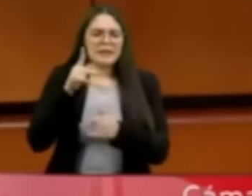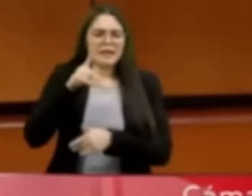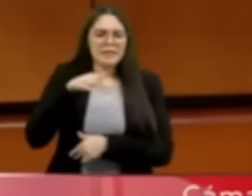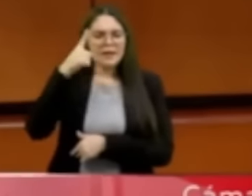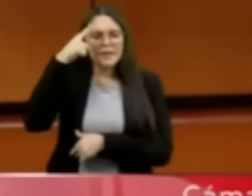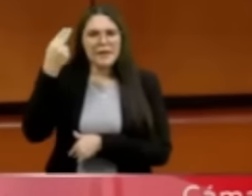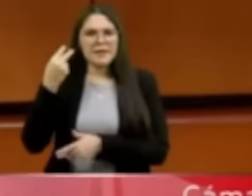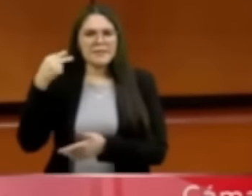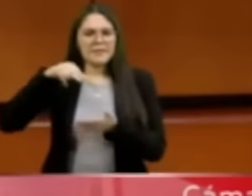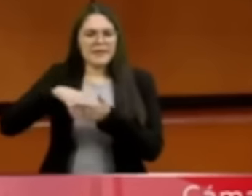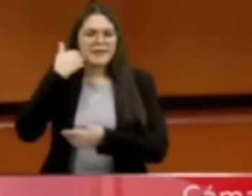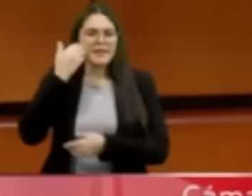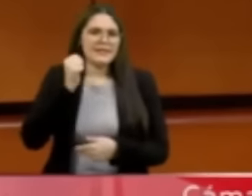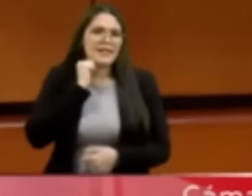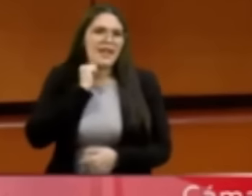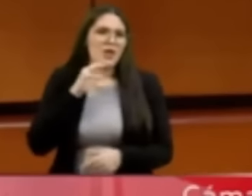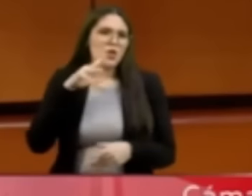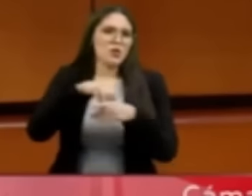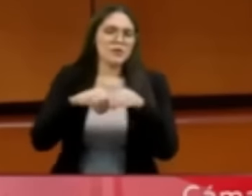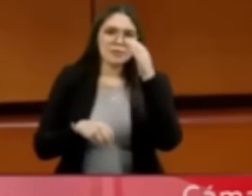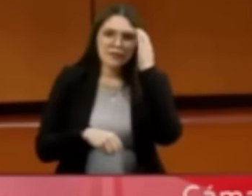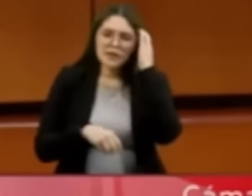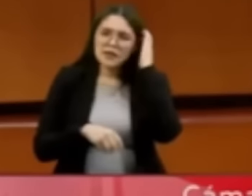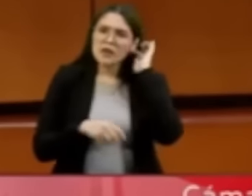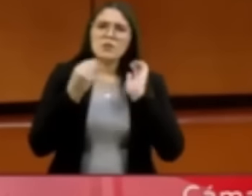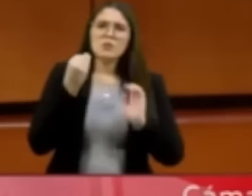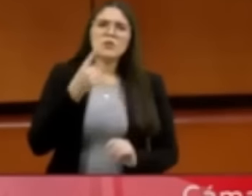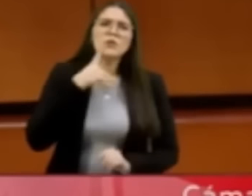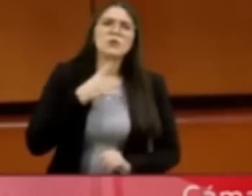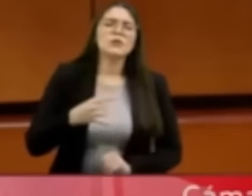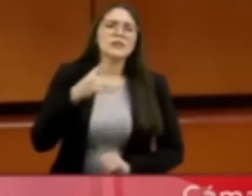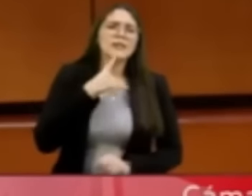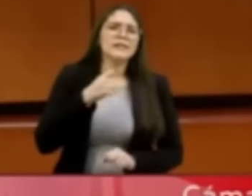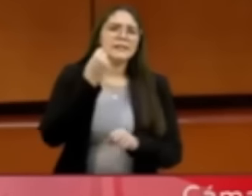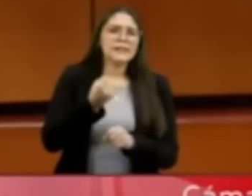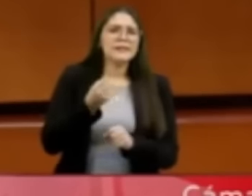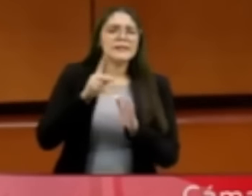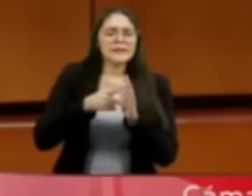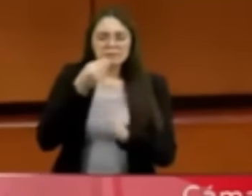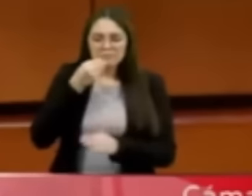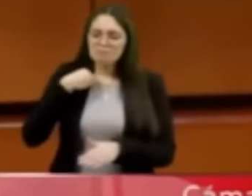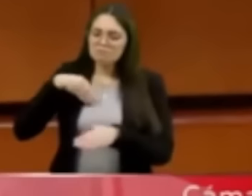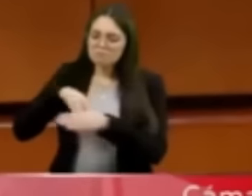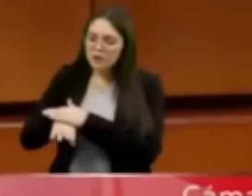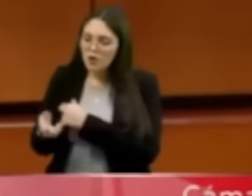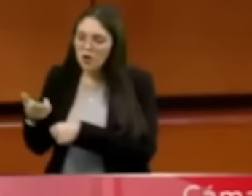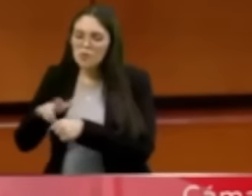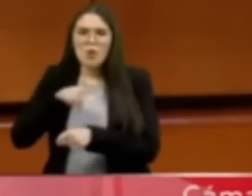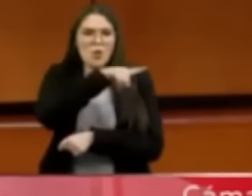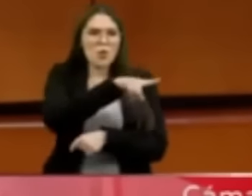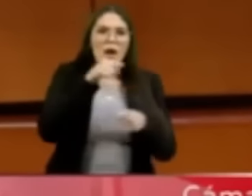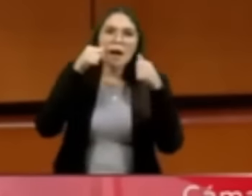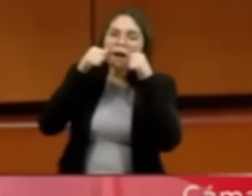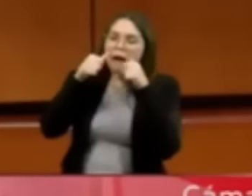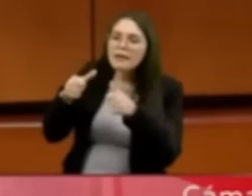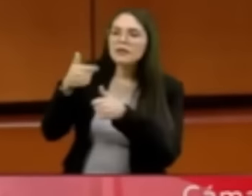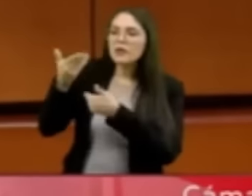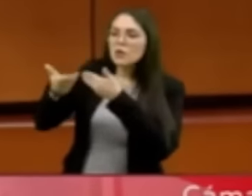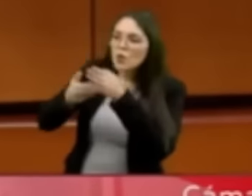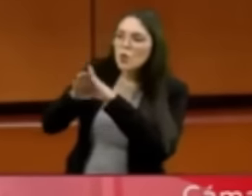primera minoría, después de un enorme esfuerzo, de estar 3 veces en el hospital, que no tuviste la atención ni siquiera de llamarle. ¿Para